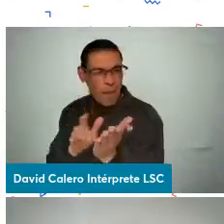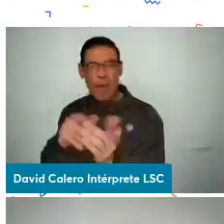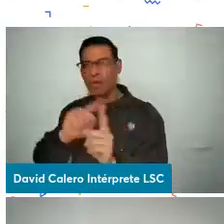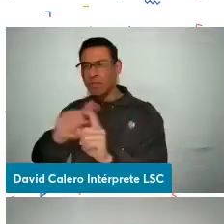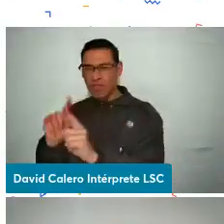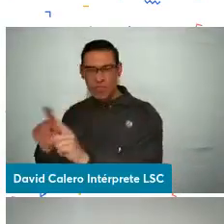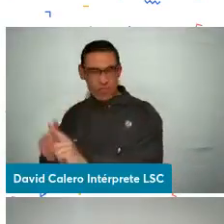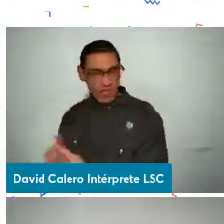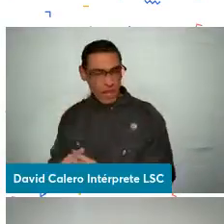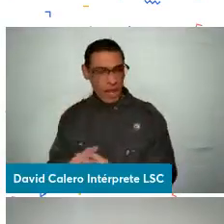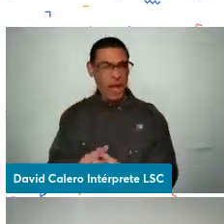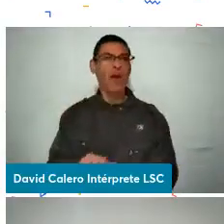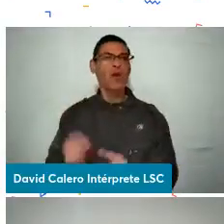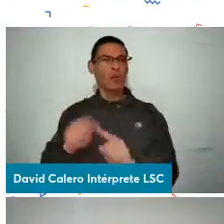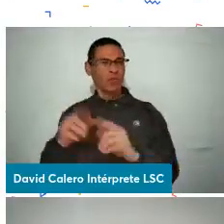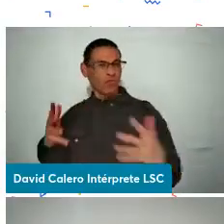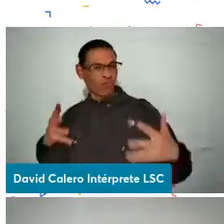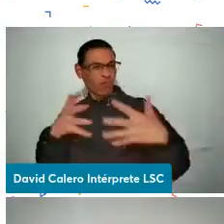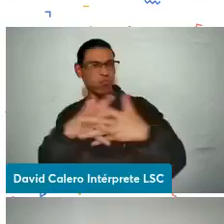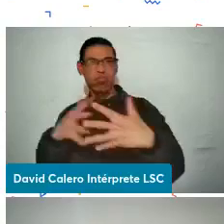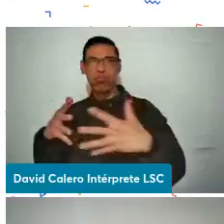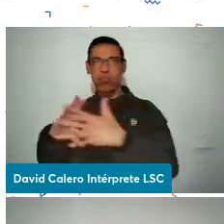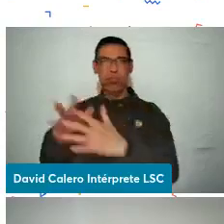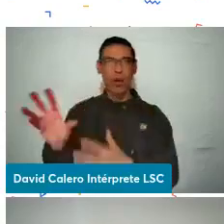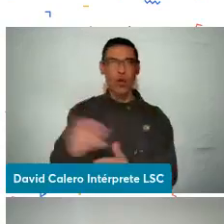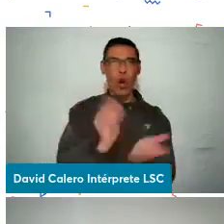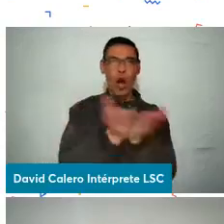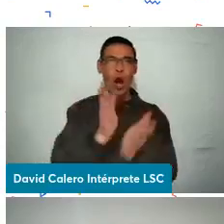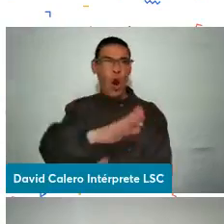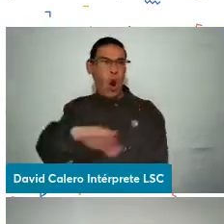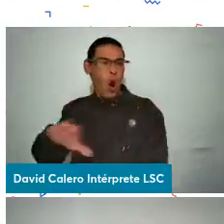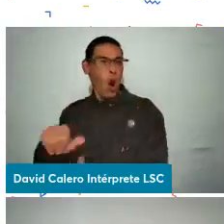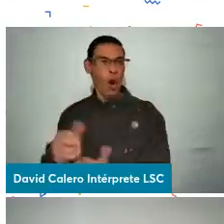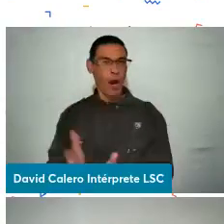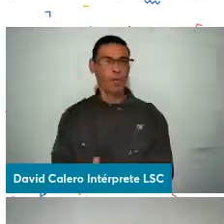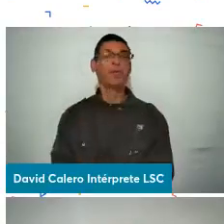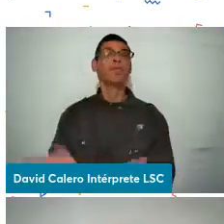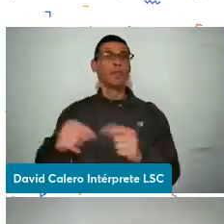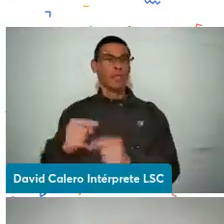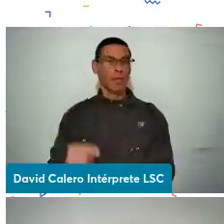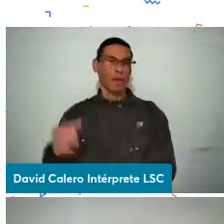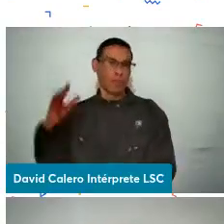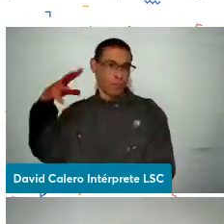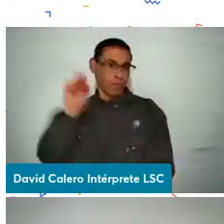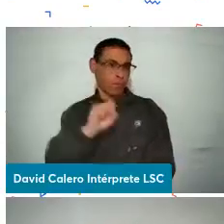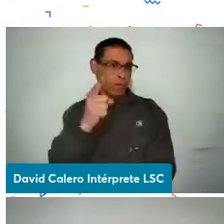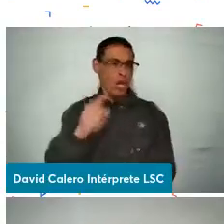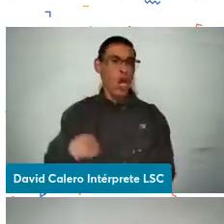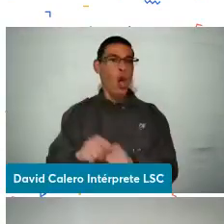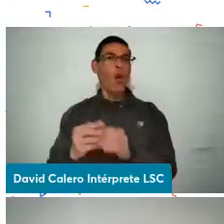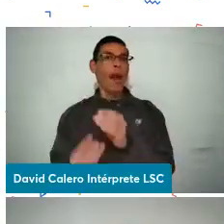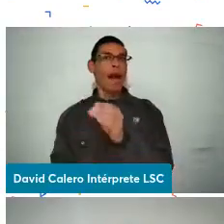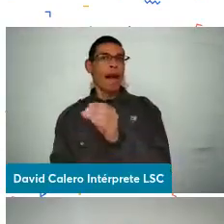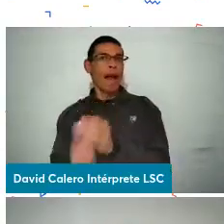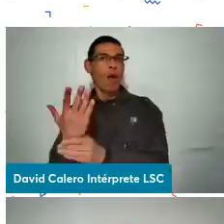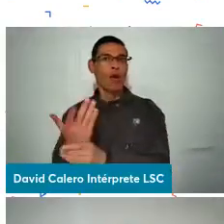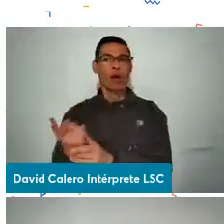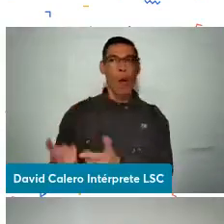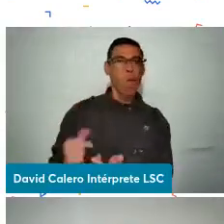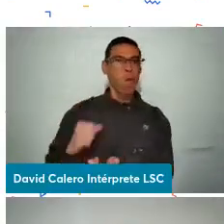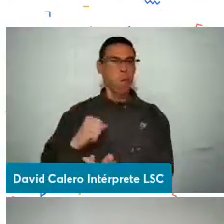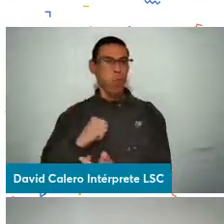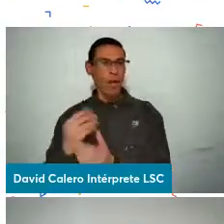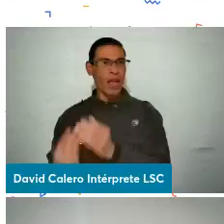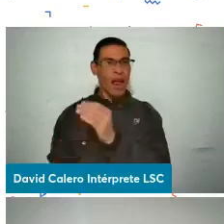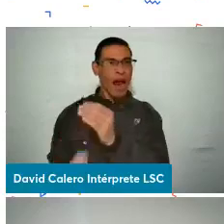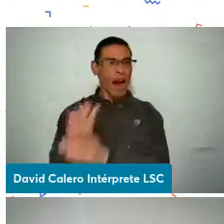empezamos en esa dinámica, ¿listo? Y teniendo en cuenta pues también los recursos, que con qué recursos contábamos, con cuáles,